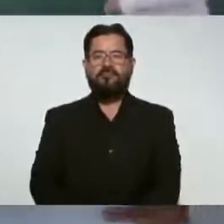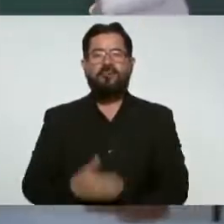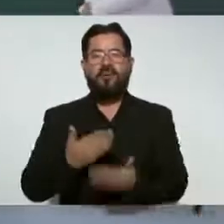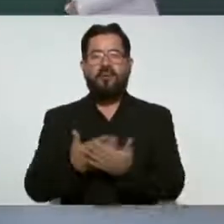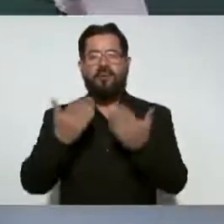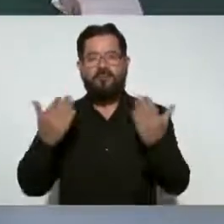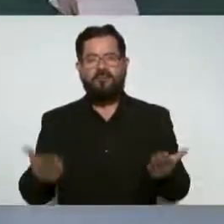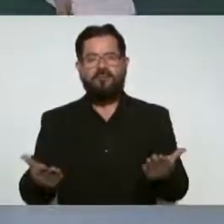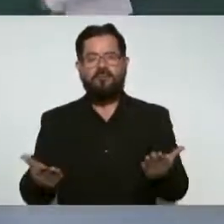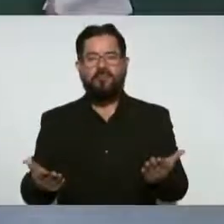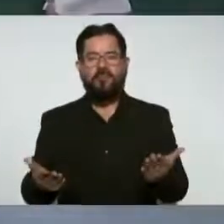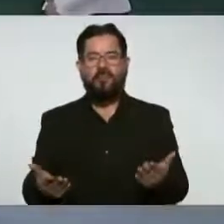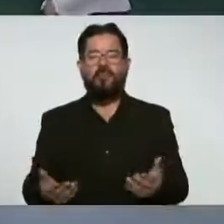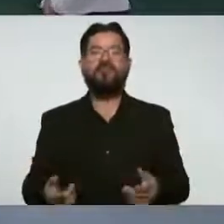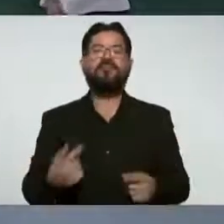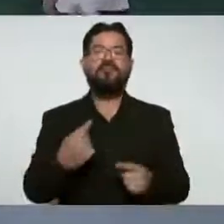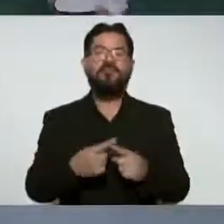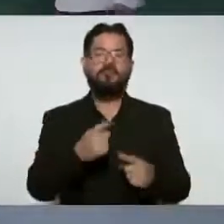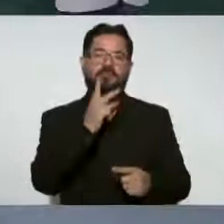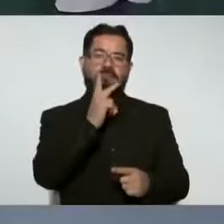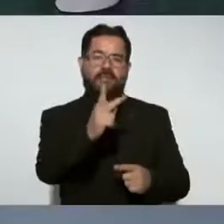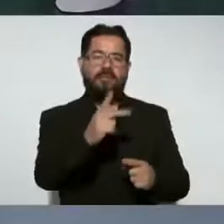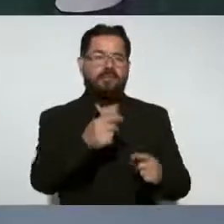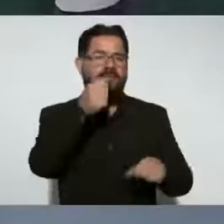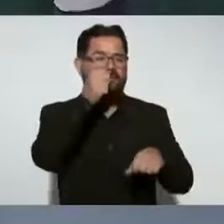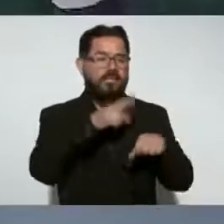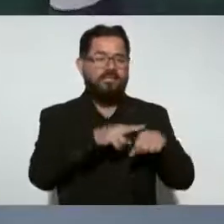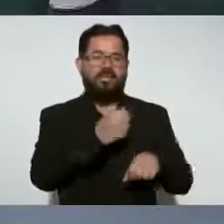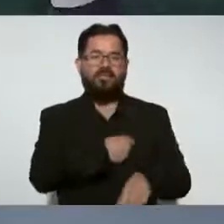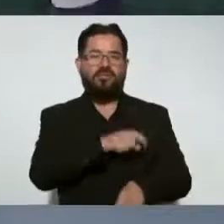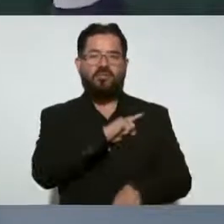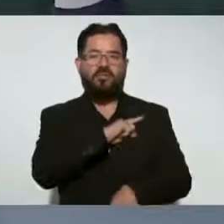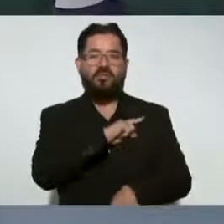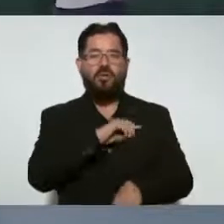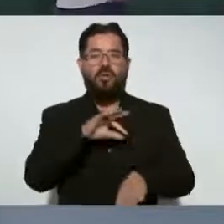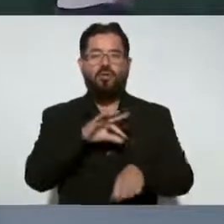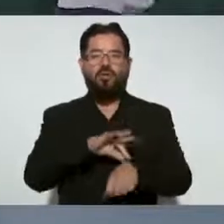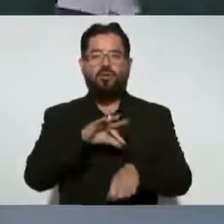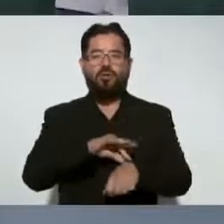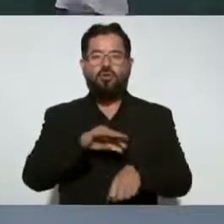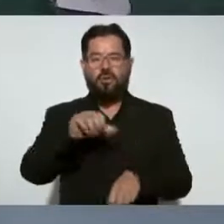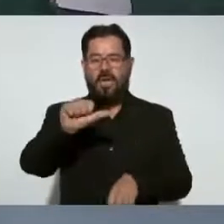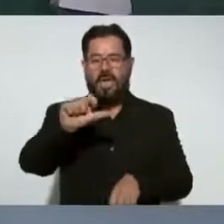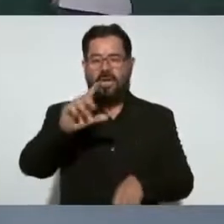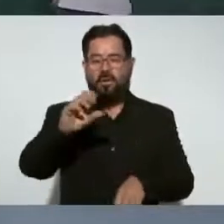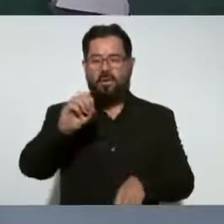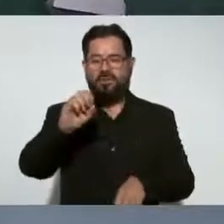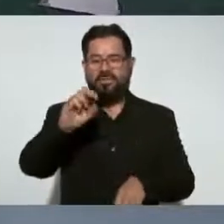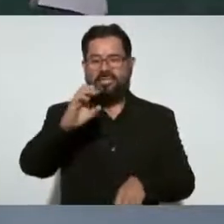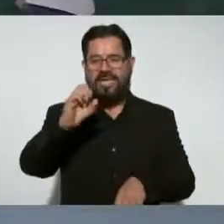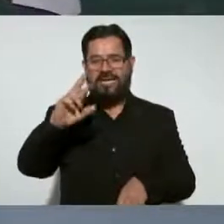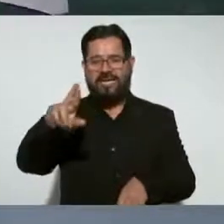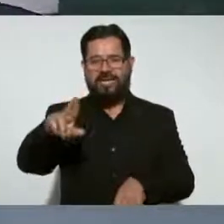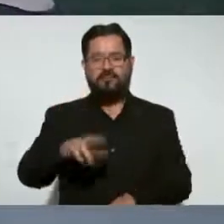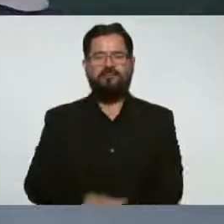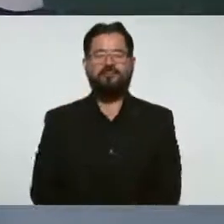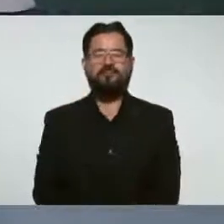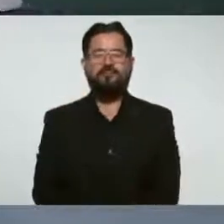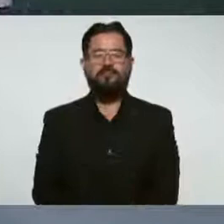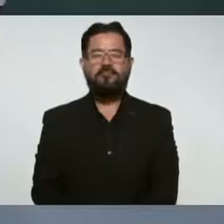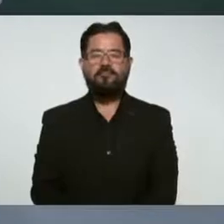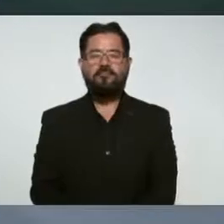Enseguida, hace uso de la palabra el secretario de Salud, doctor Jorge Alcocer Varela.